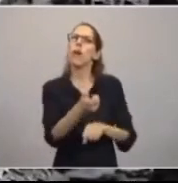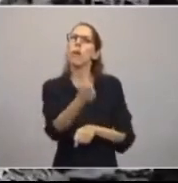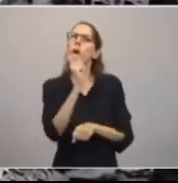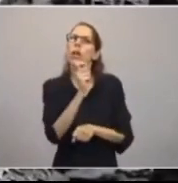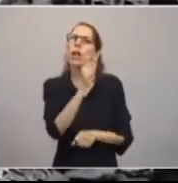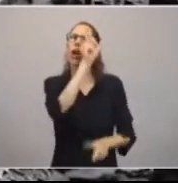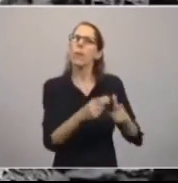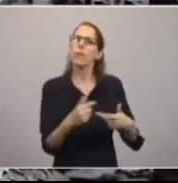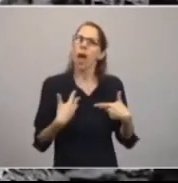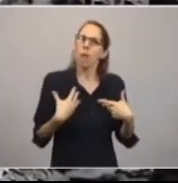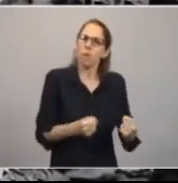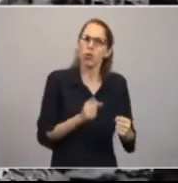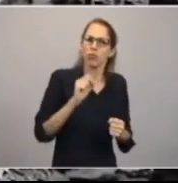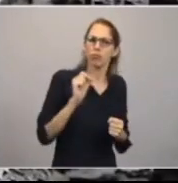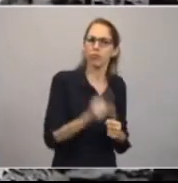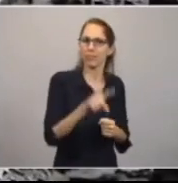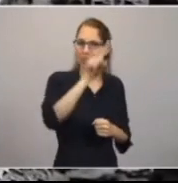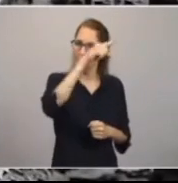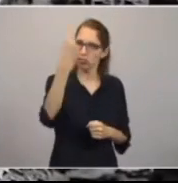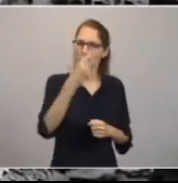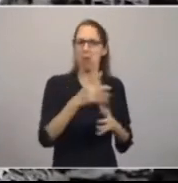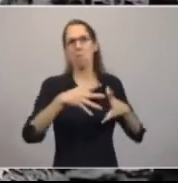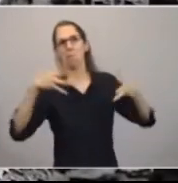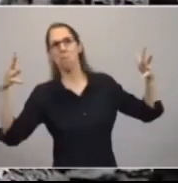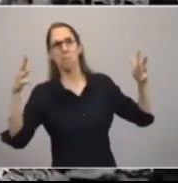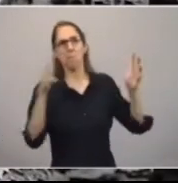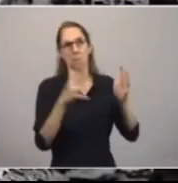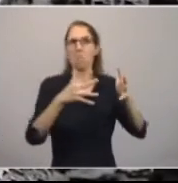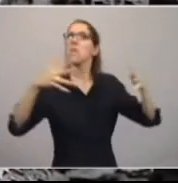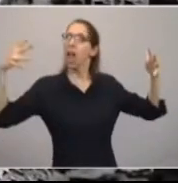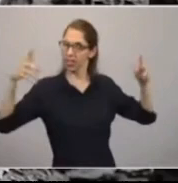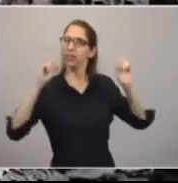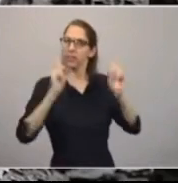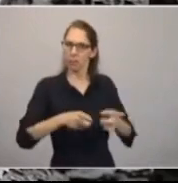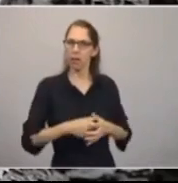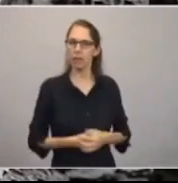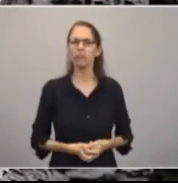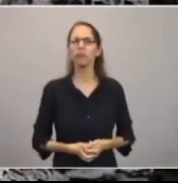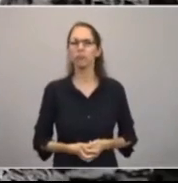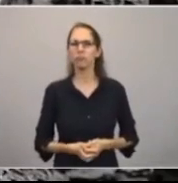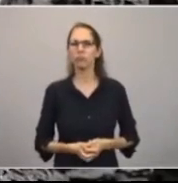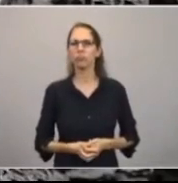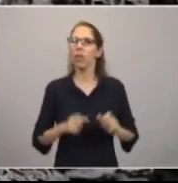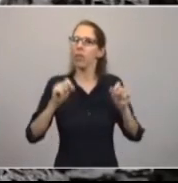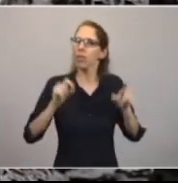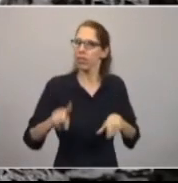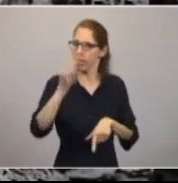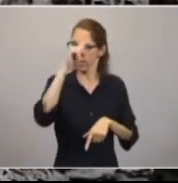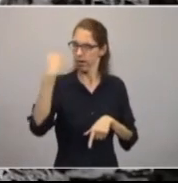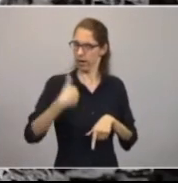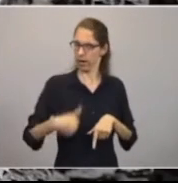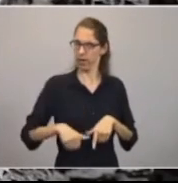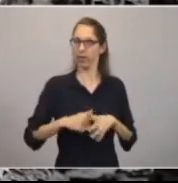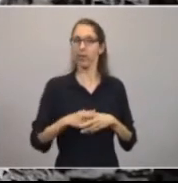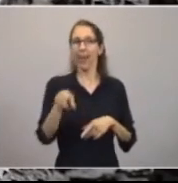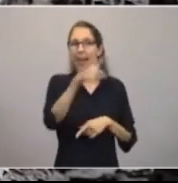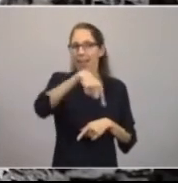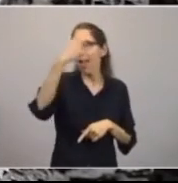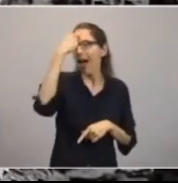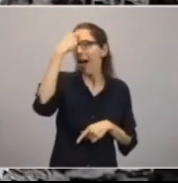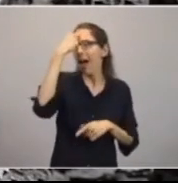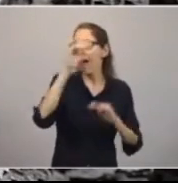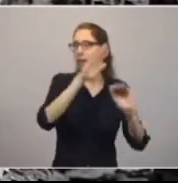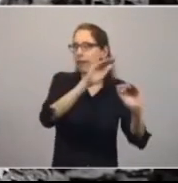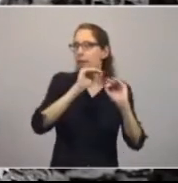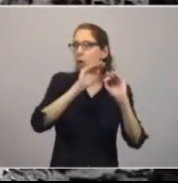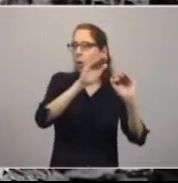los empresarios nacionales, pequeños, medianos y grandes también, nacionales, que piensan en lo mismo que nosotros,